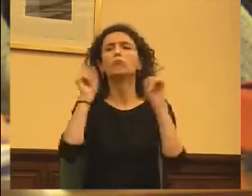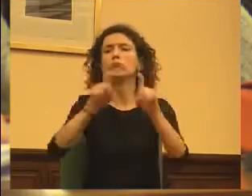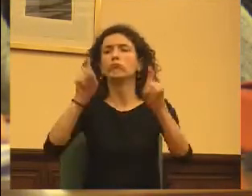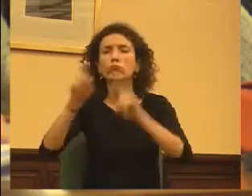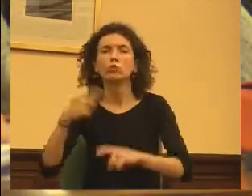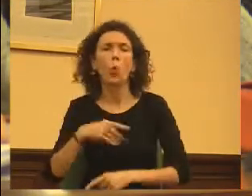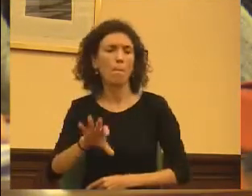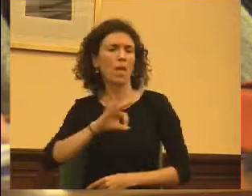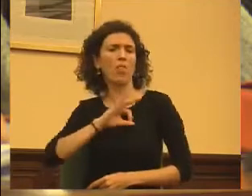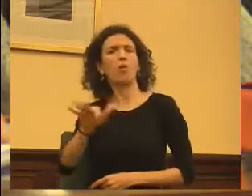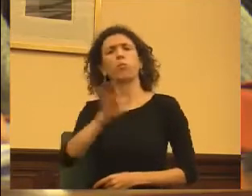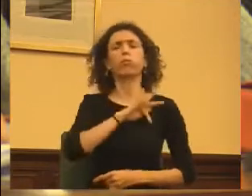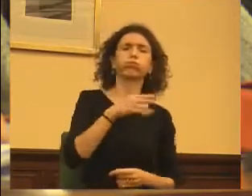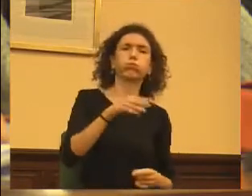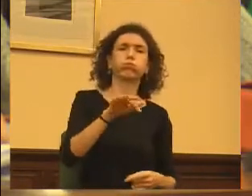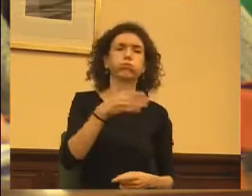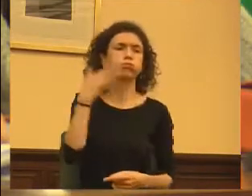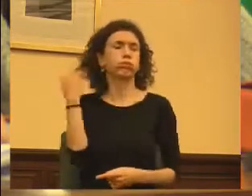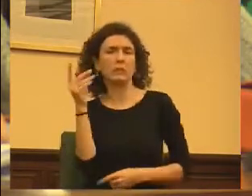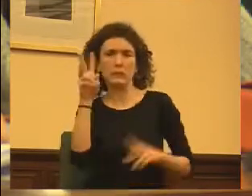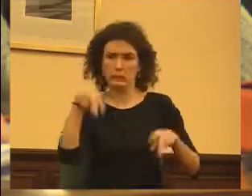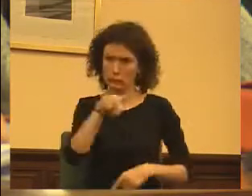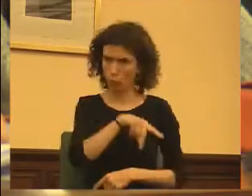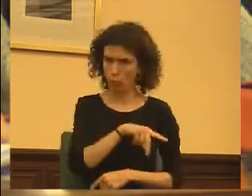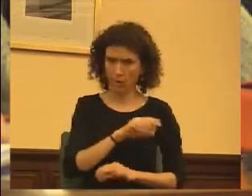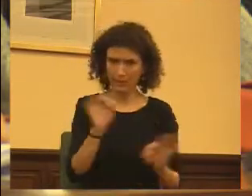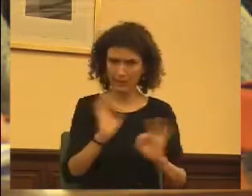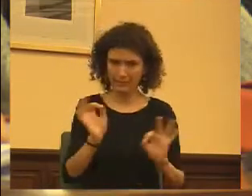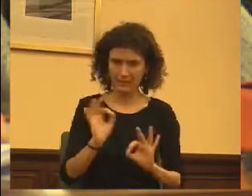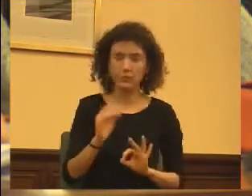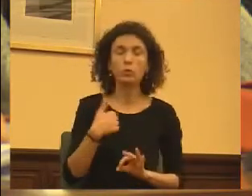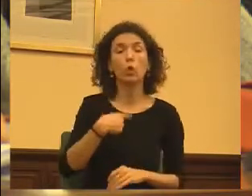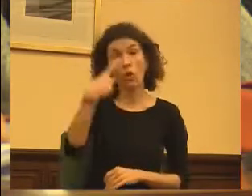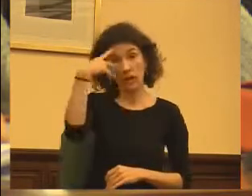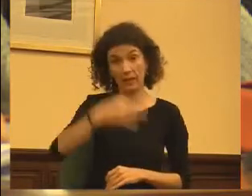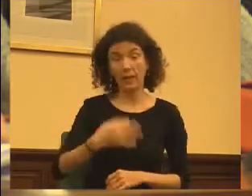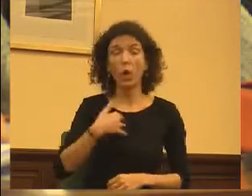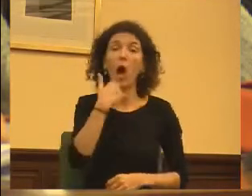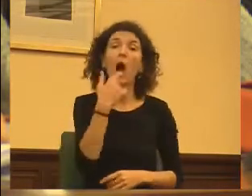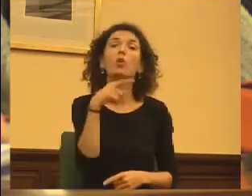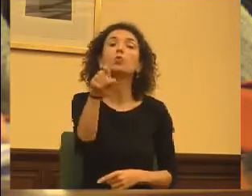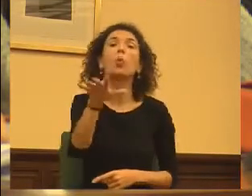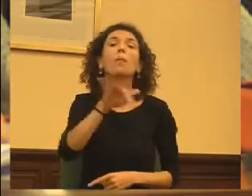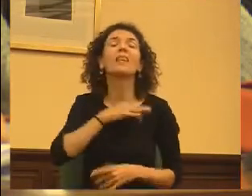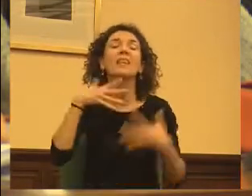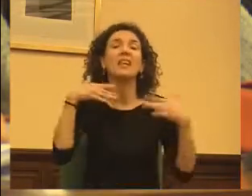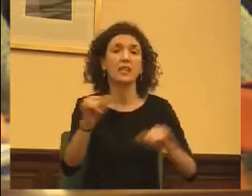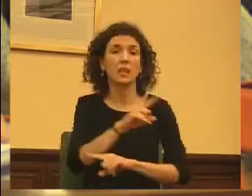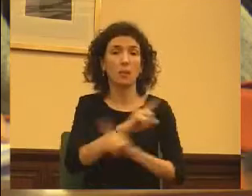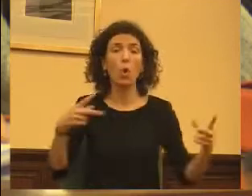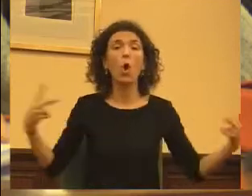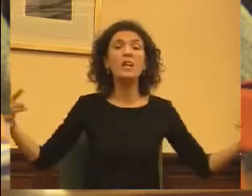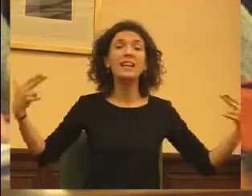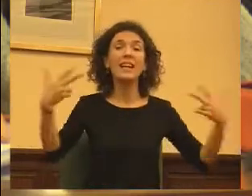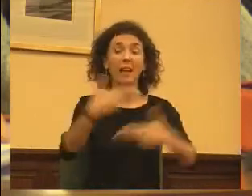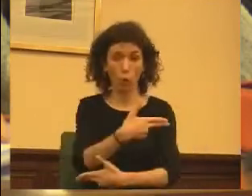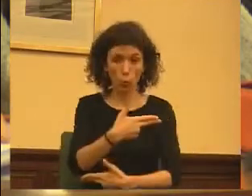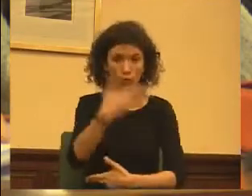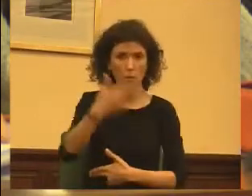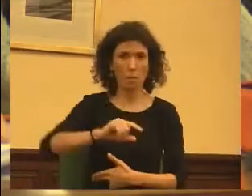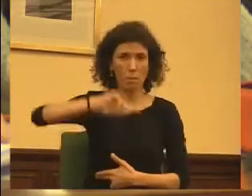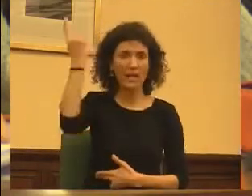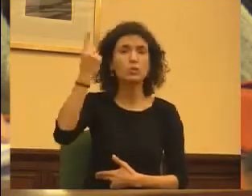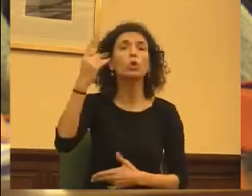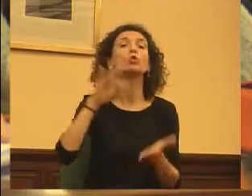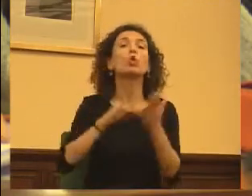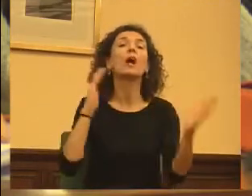ninguna medalla. Pero mire, creo que no debe ponérsela usted, porque los recortes fundamentales se han